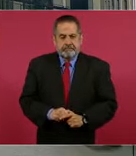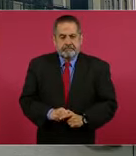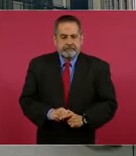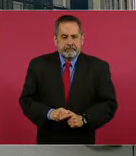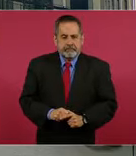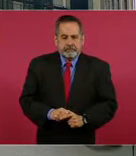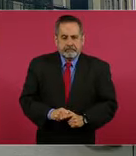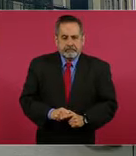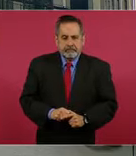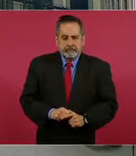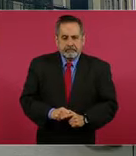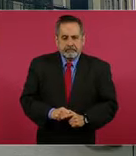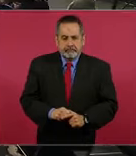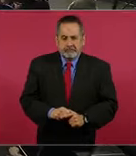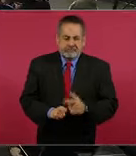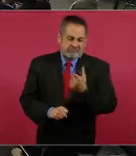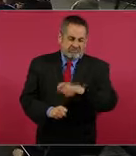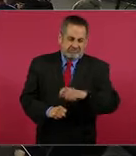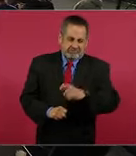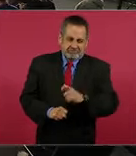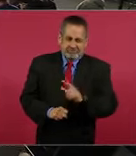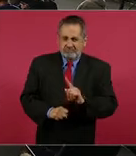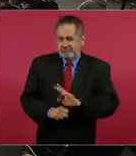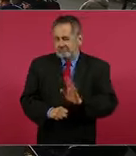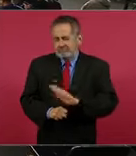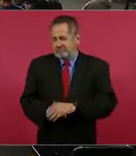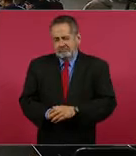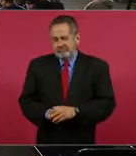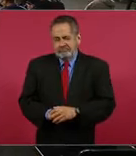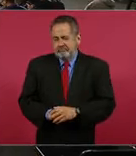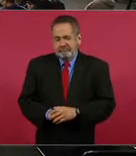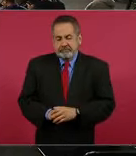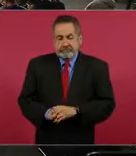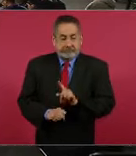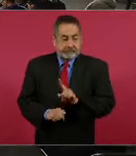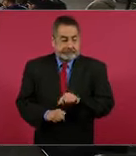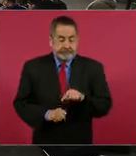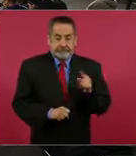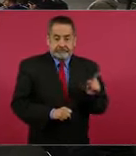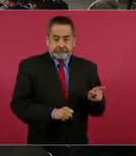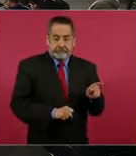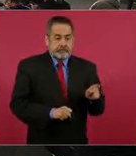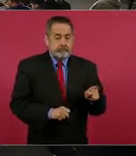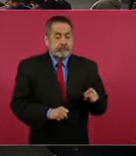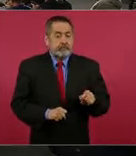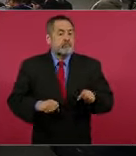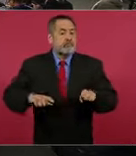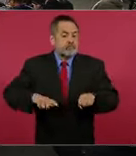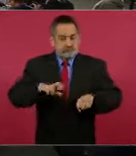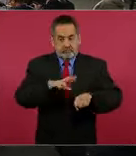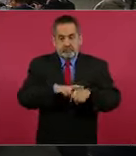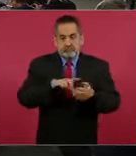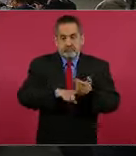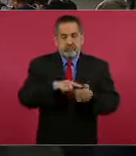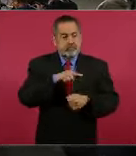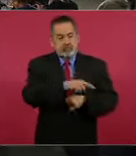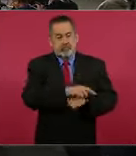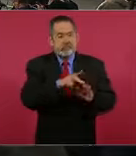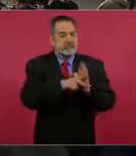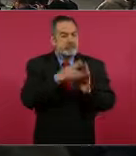tanto dinero como los gobernantes del